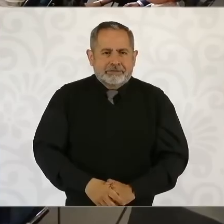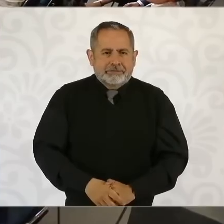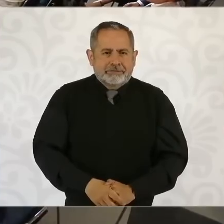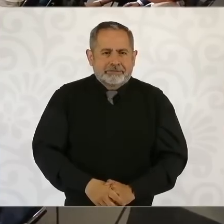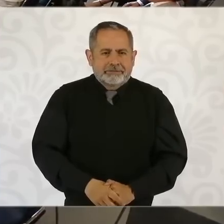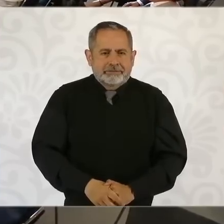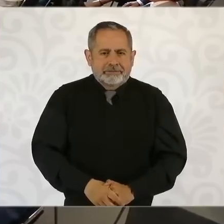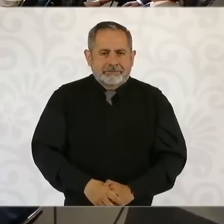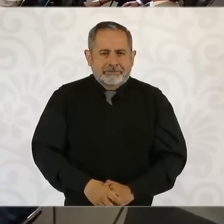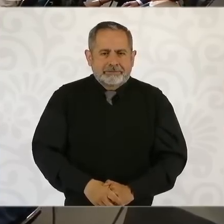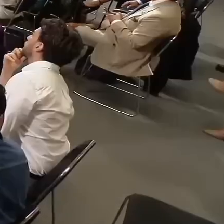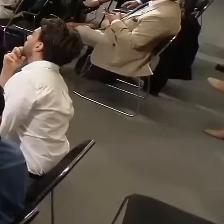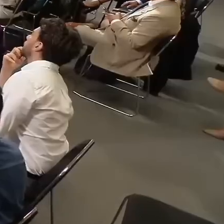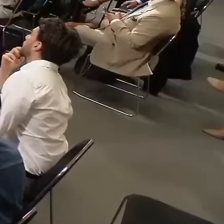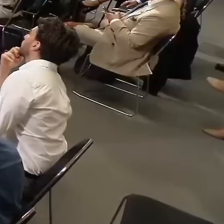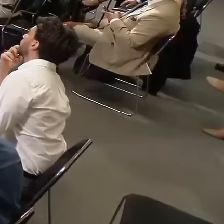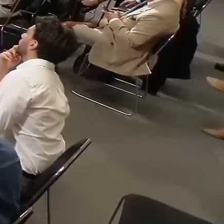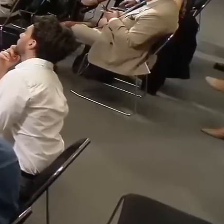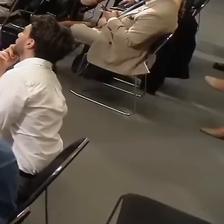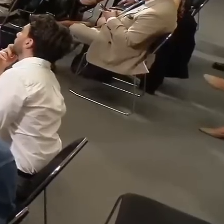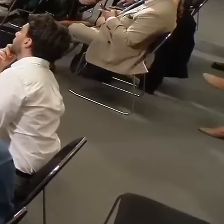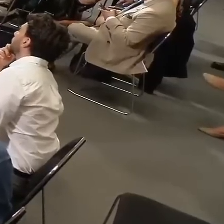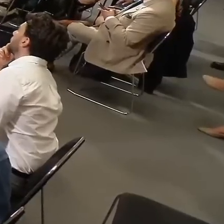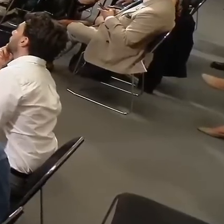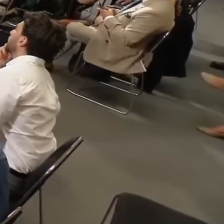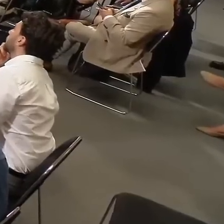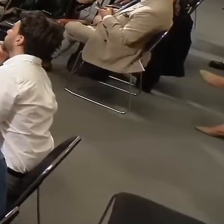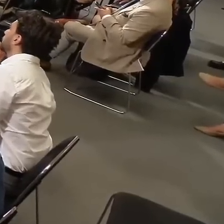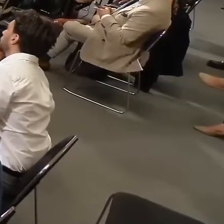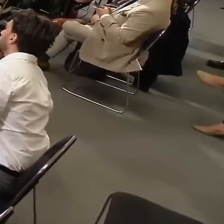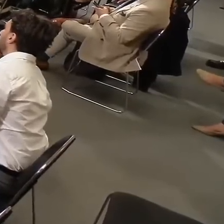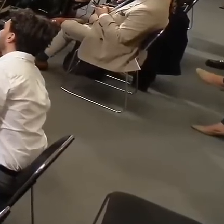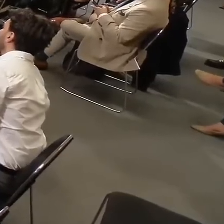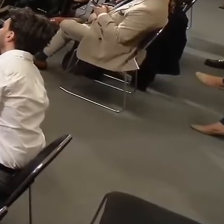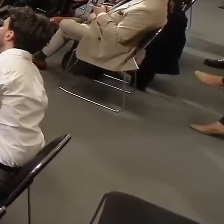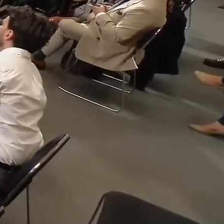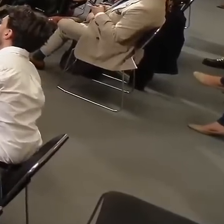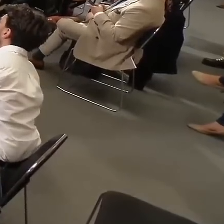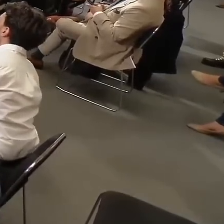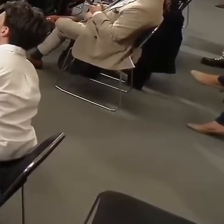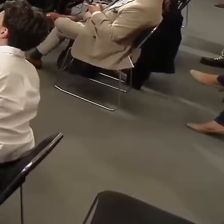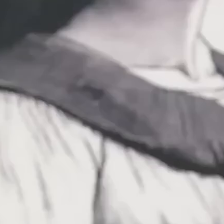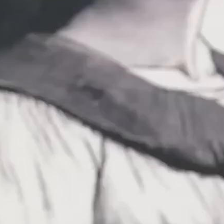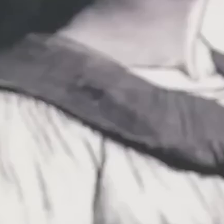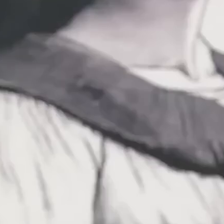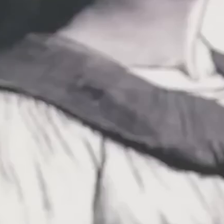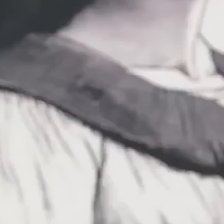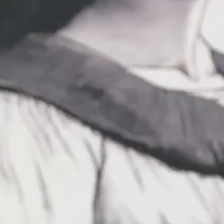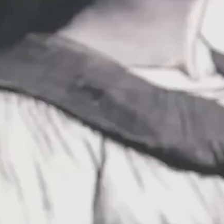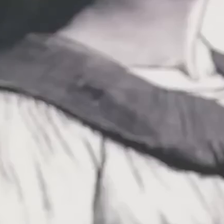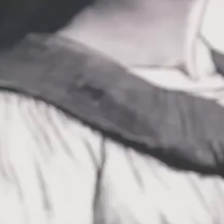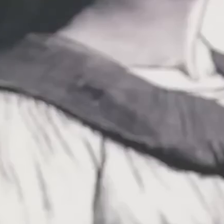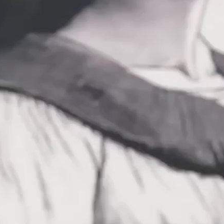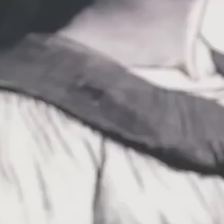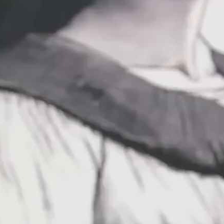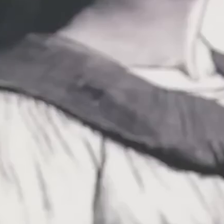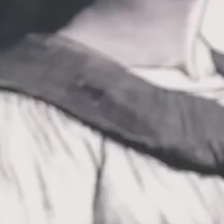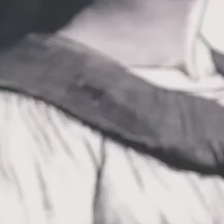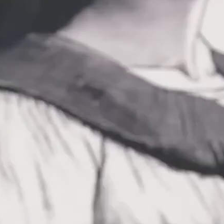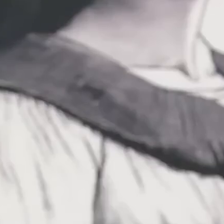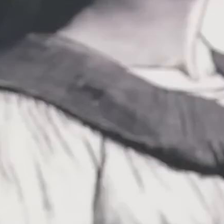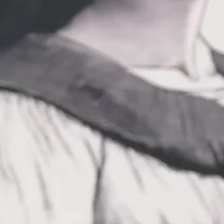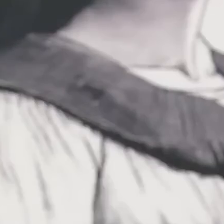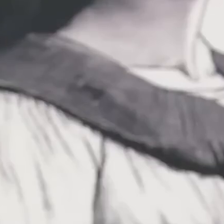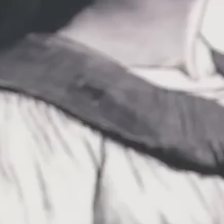Sobre la detención del alcalde de Teuchitlán, ¿qué nos puede decir? ¿Del alcalde? Ajá. Está ahorita en procedimiento la audiencia